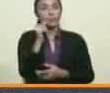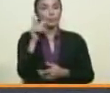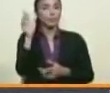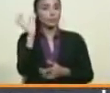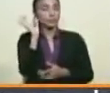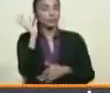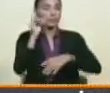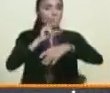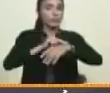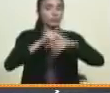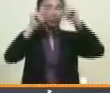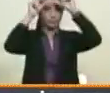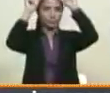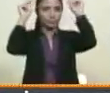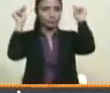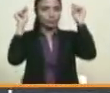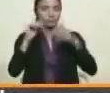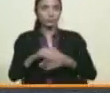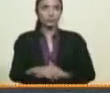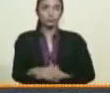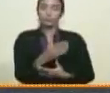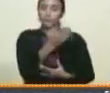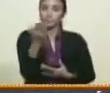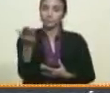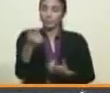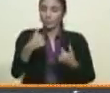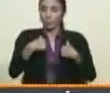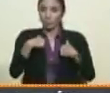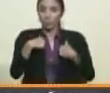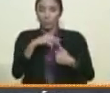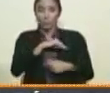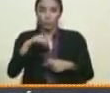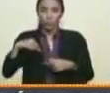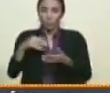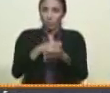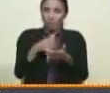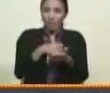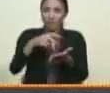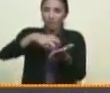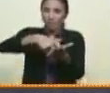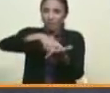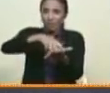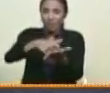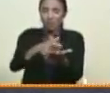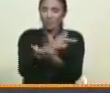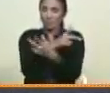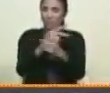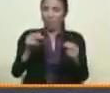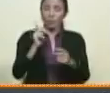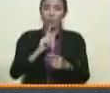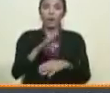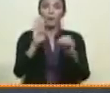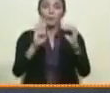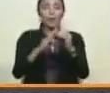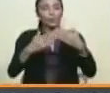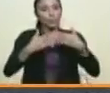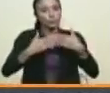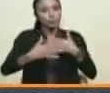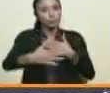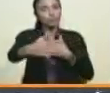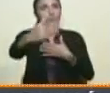se lo digo al pueblo nadie va a rendir ni va a arrodillar al pueblo venezolano con el petró saldremos adelante